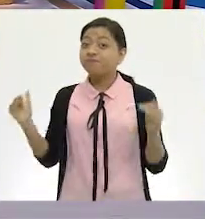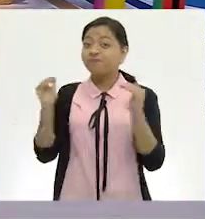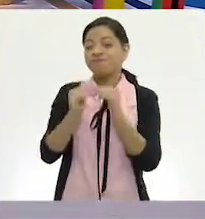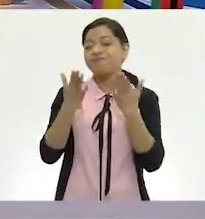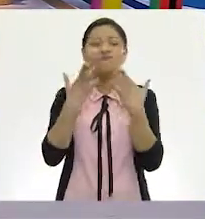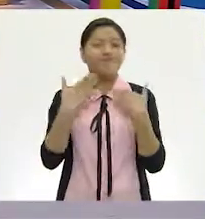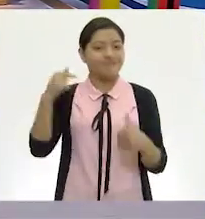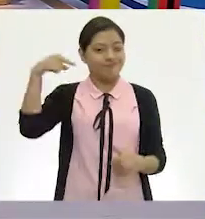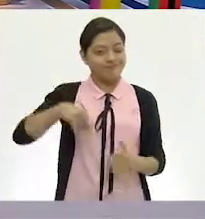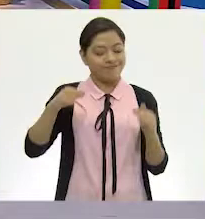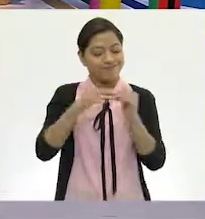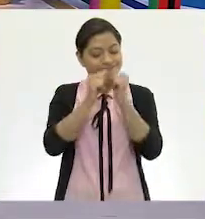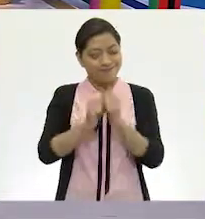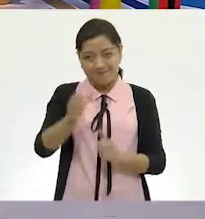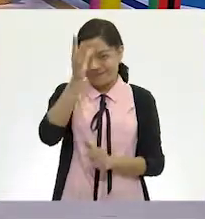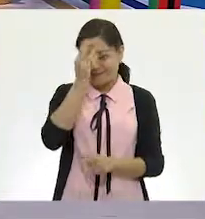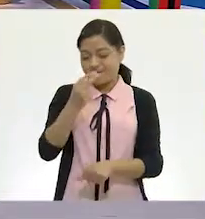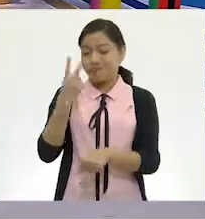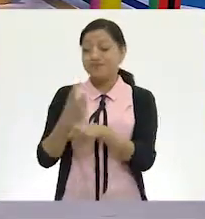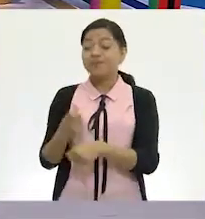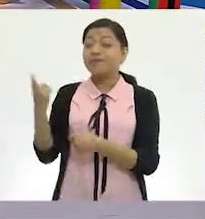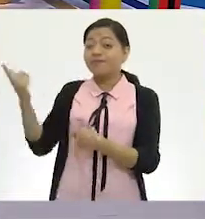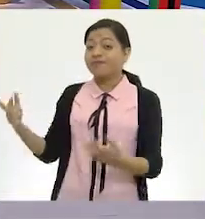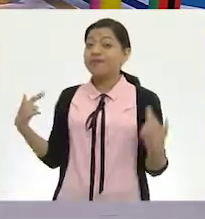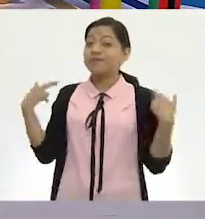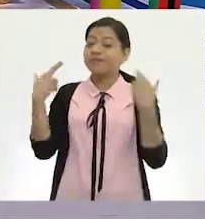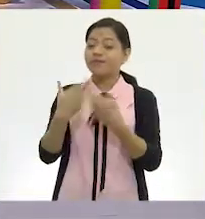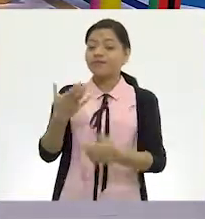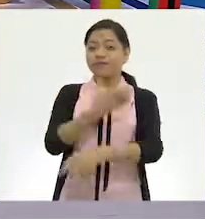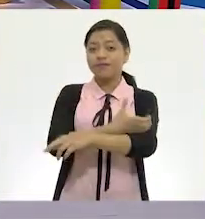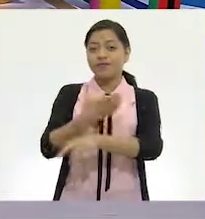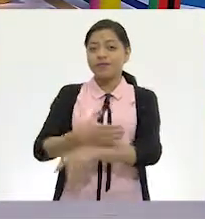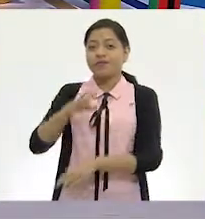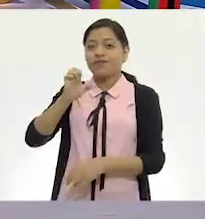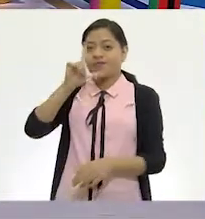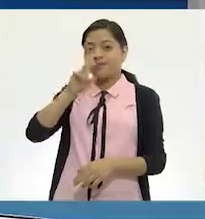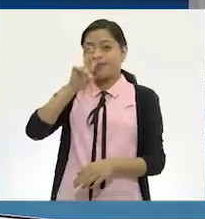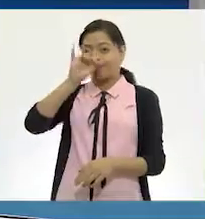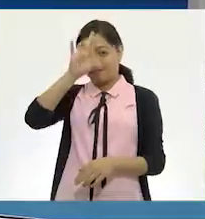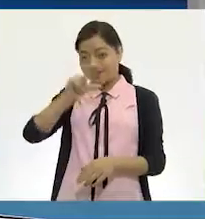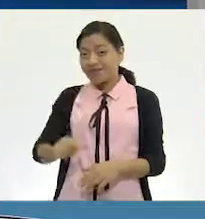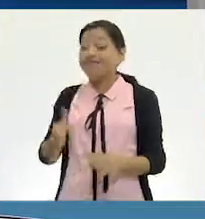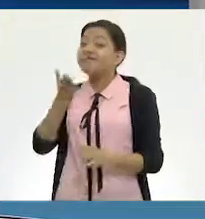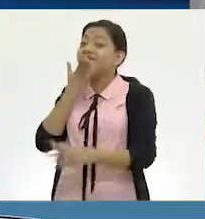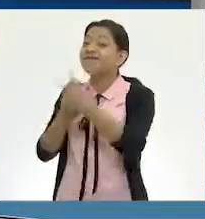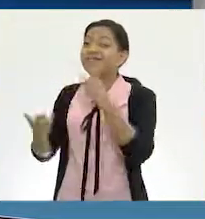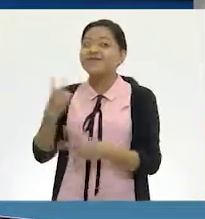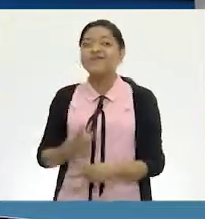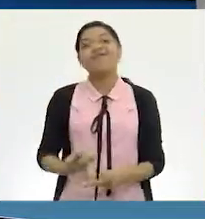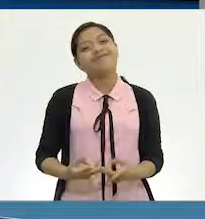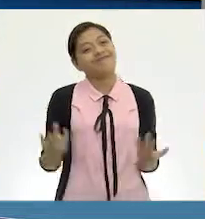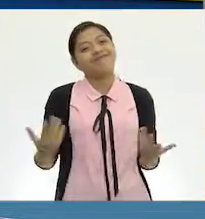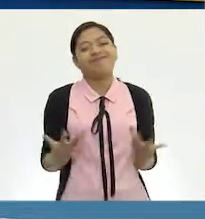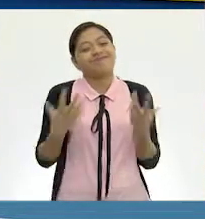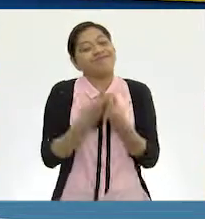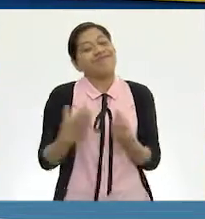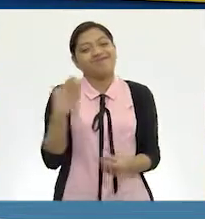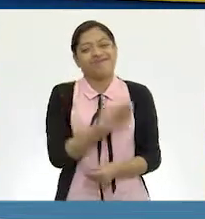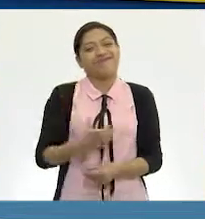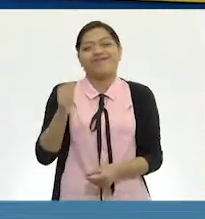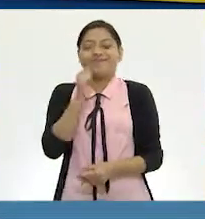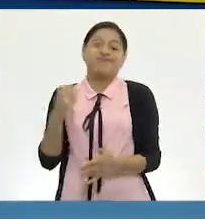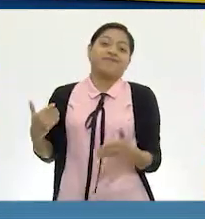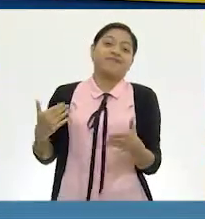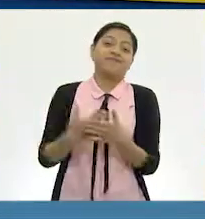Casa 2. Y para eso ya me acompaña la maestra Elvira. Bienvenida. Con el gusto de siempre y además